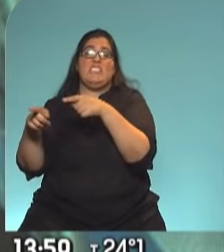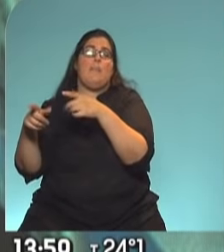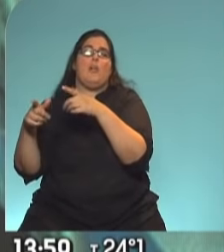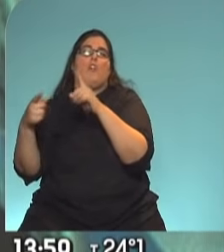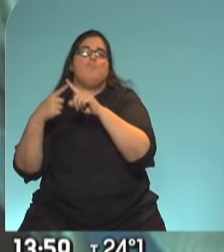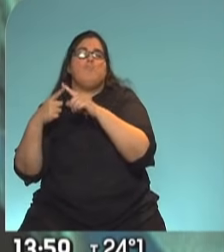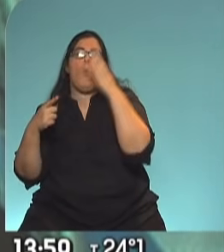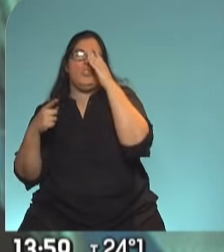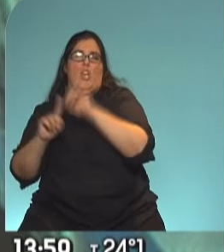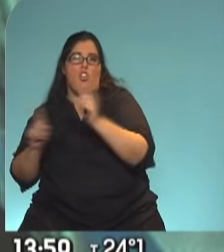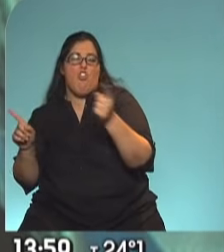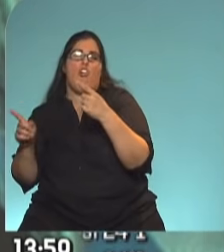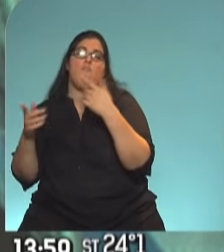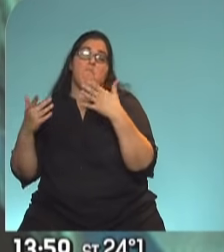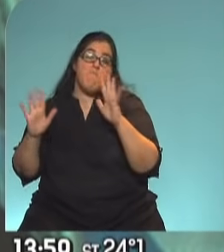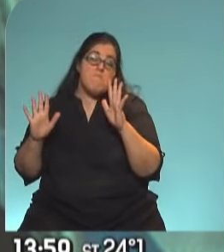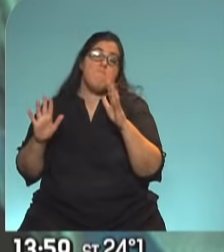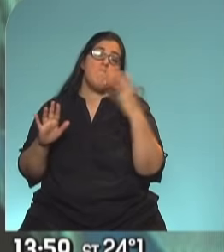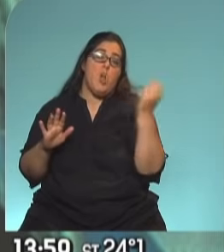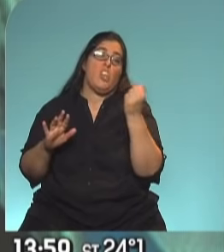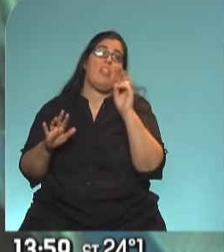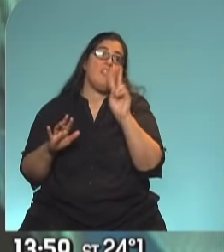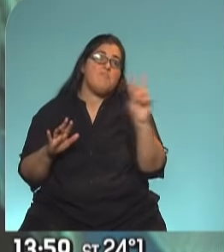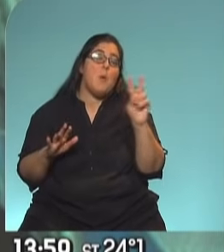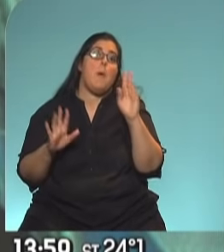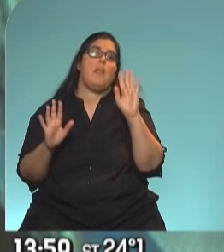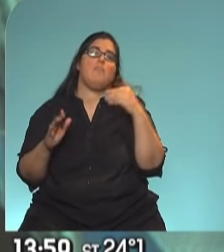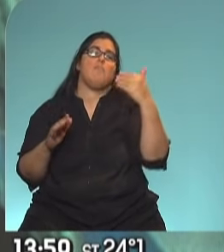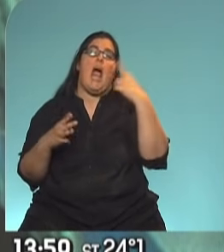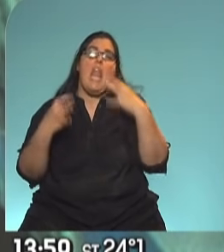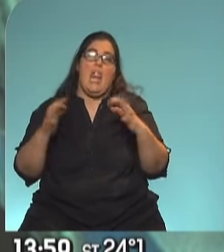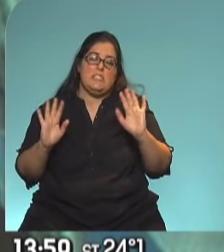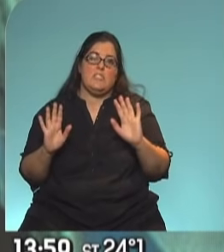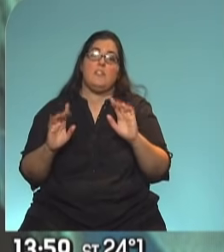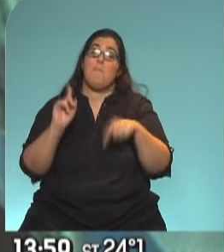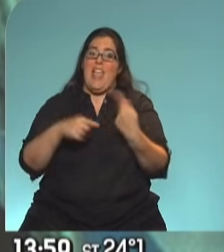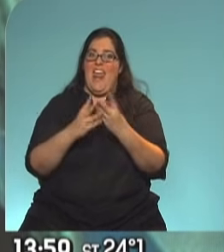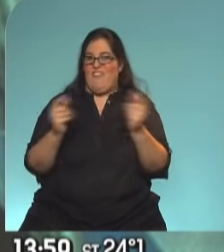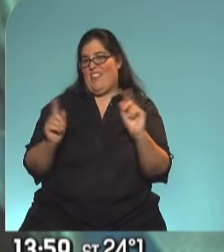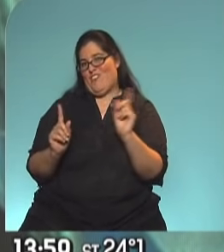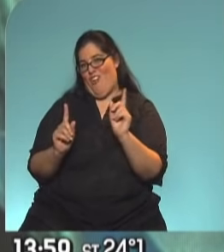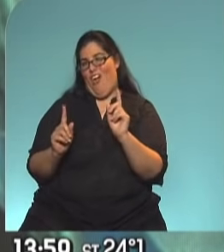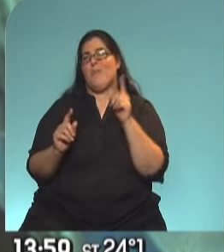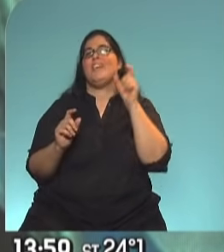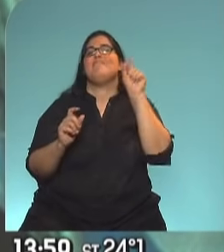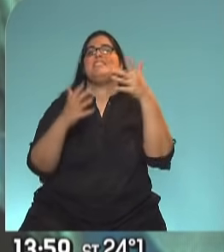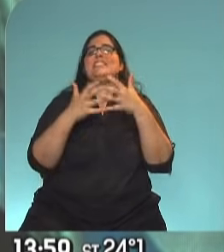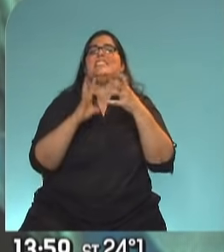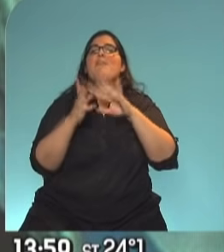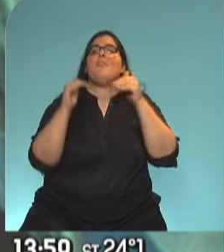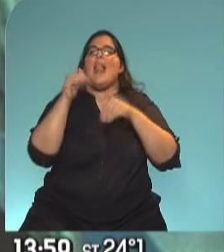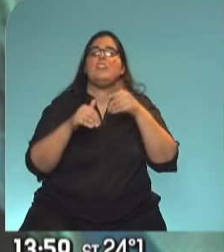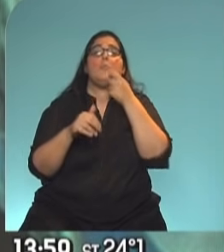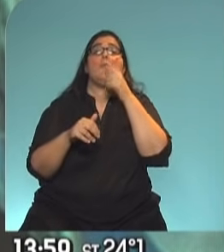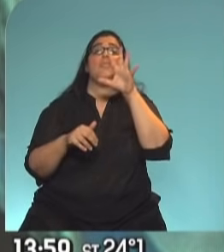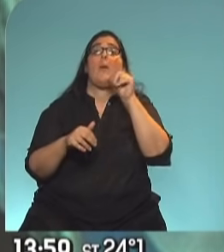cambios importantes, después va a requerir una lectura. Ojo que no termina mañana porque el sistema electoral de Brasil impone que el que no logra